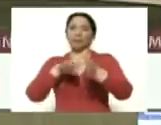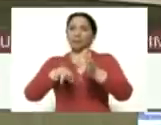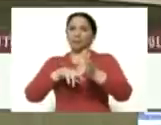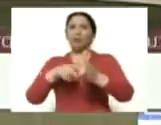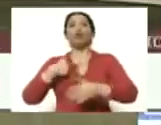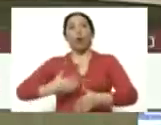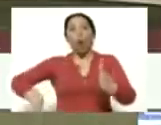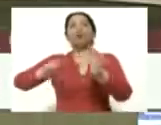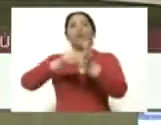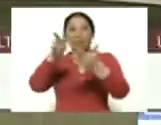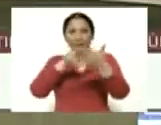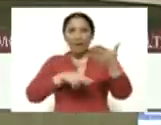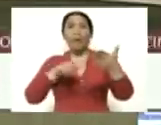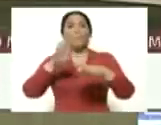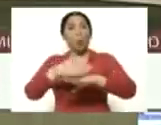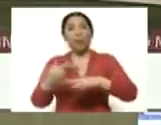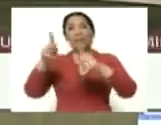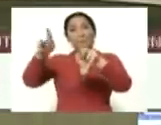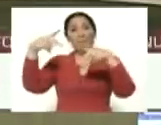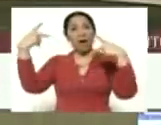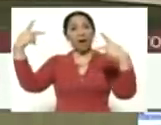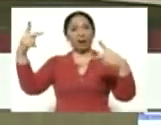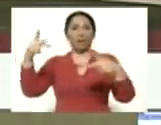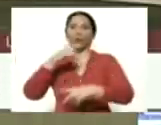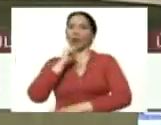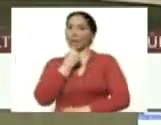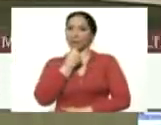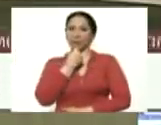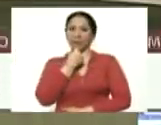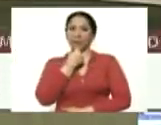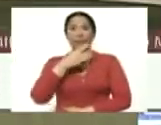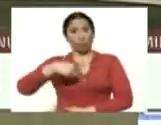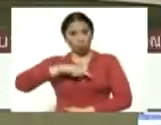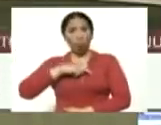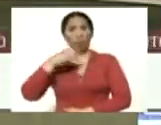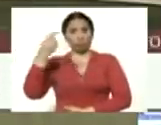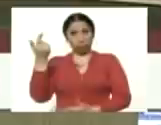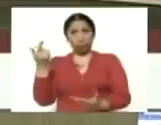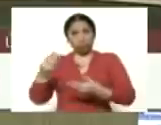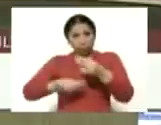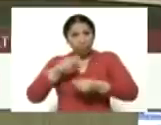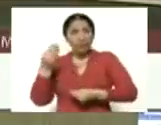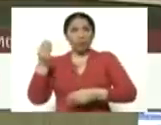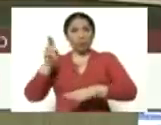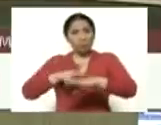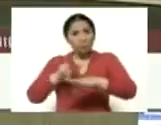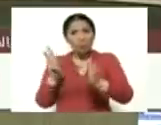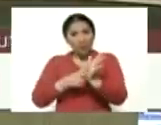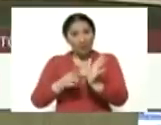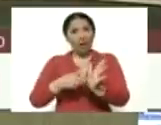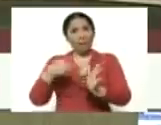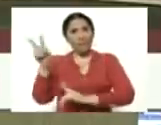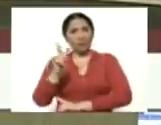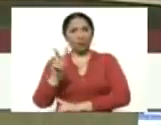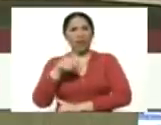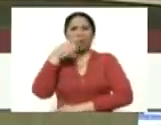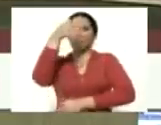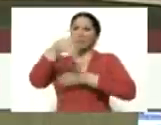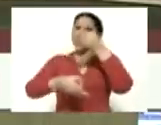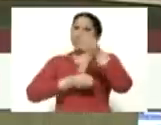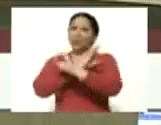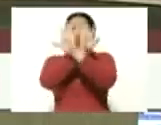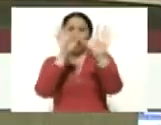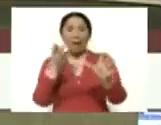leer este párrafo, porque este párrafo es la clave de lo que realmente está ocurriendo en Venezuela. Y es la explicación, según